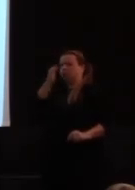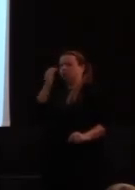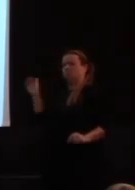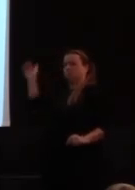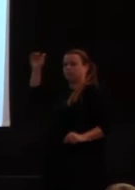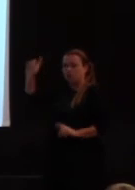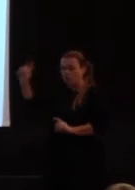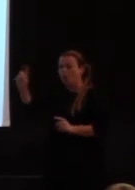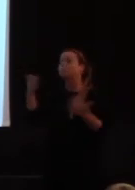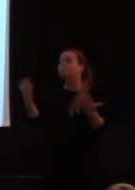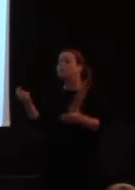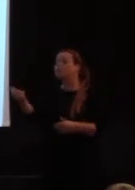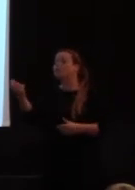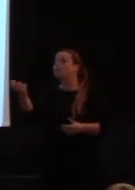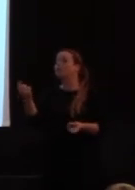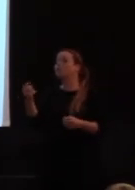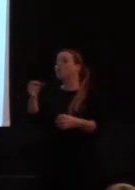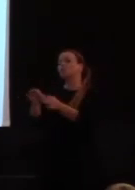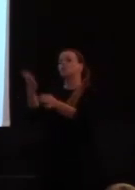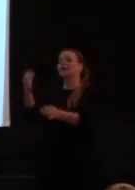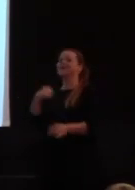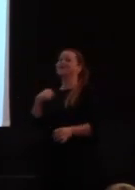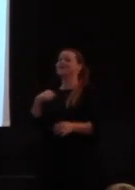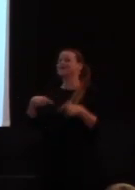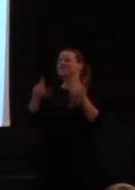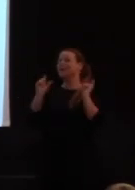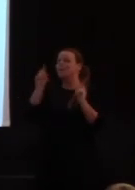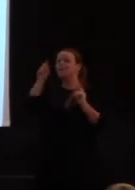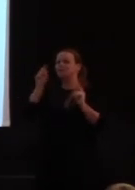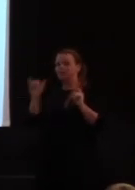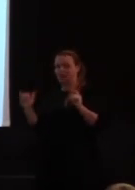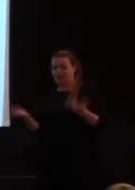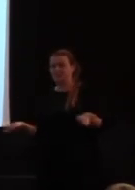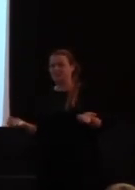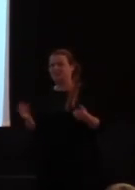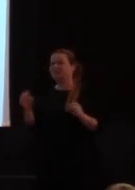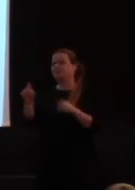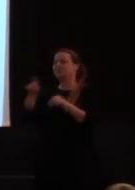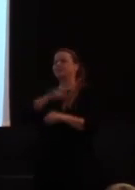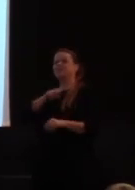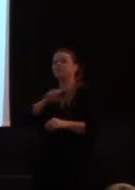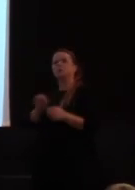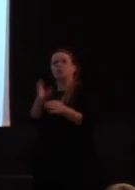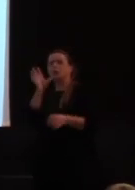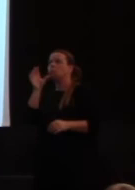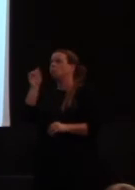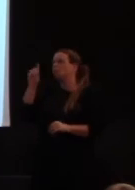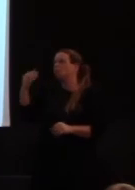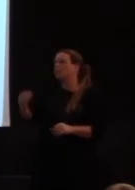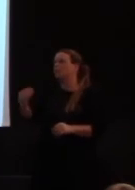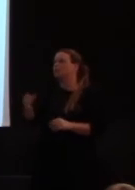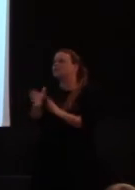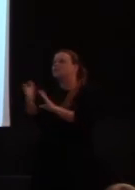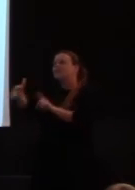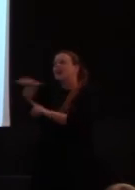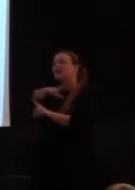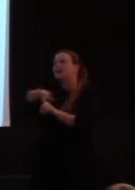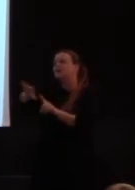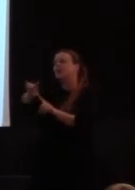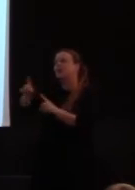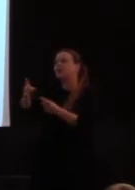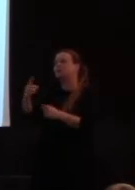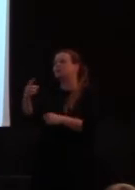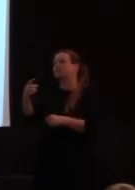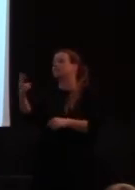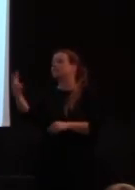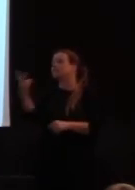más suerte, entre comillas, de tenerlas a nosotros, entre comillas, todo. Pero sí intentamos buscar un clima de aceptación, ¿no? De